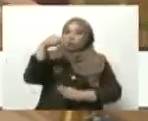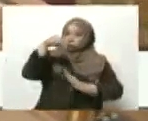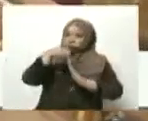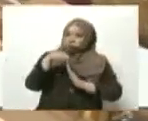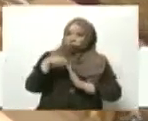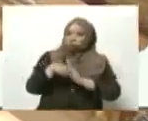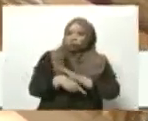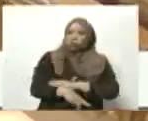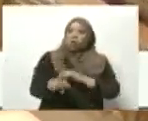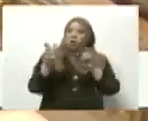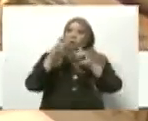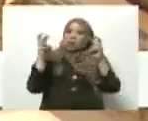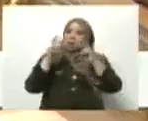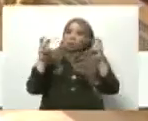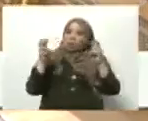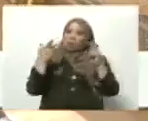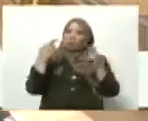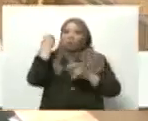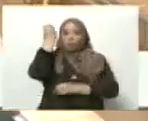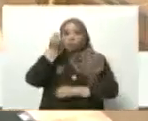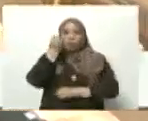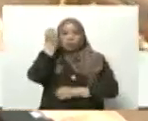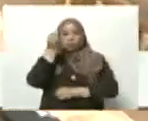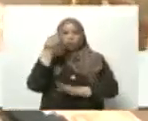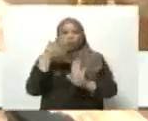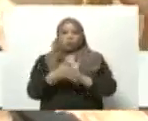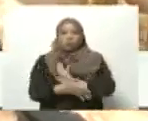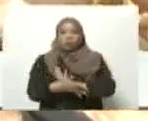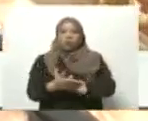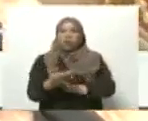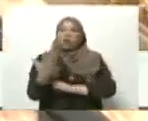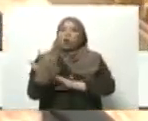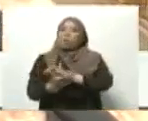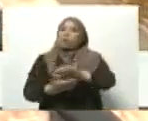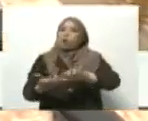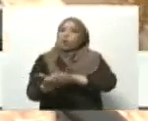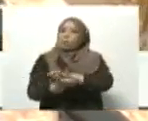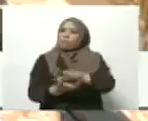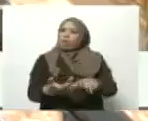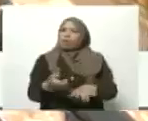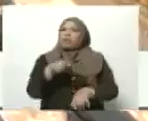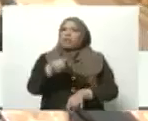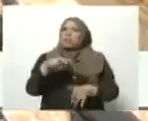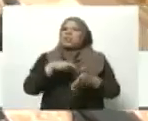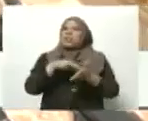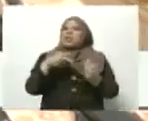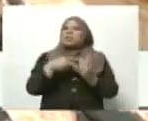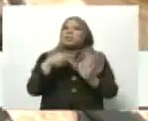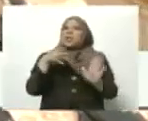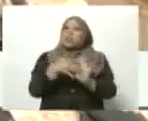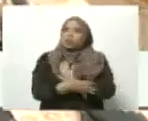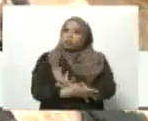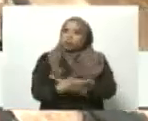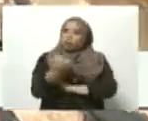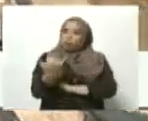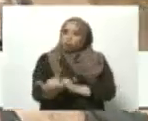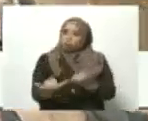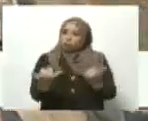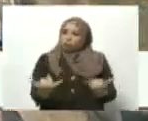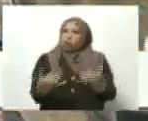profundidad este tema y dar sus consideraciones sobre las implicaciones de este hecho sucedido en